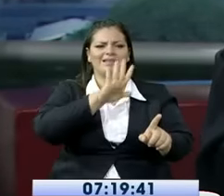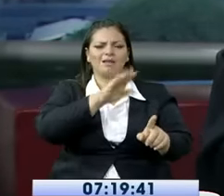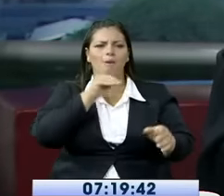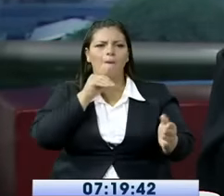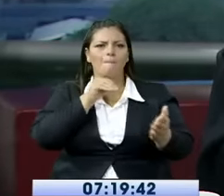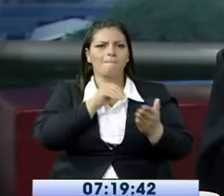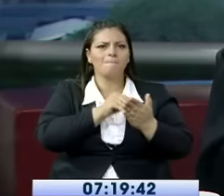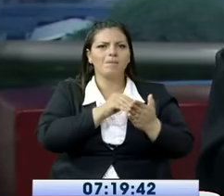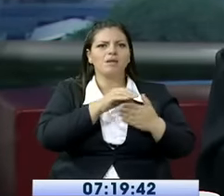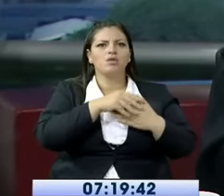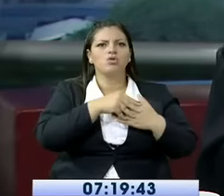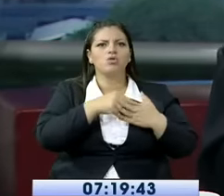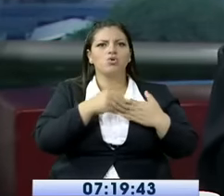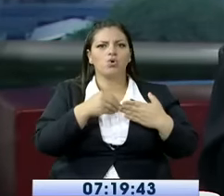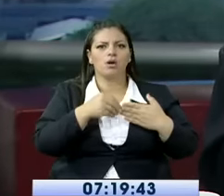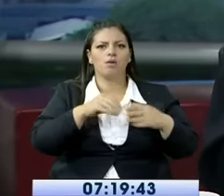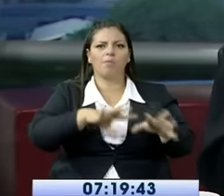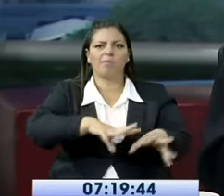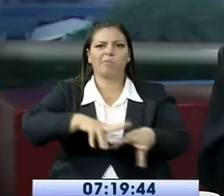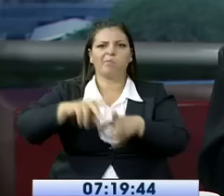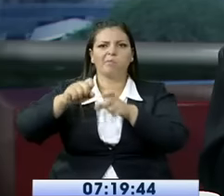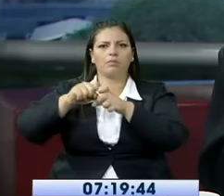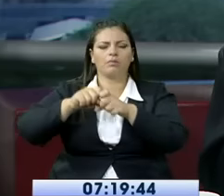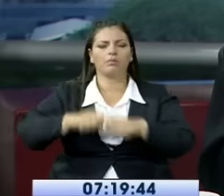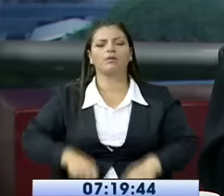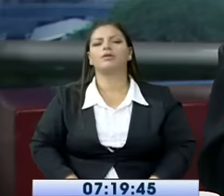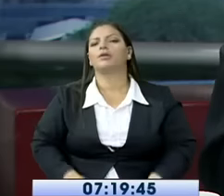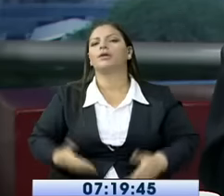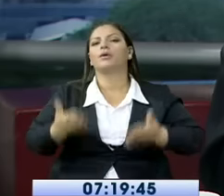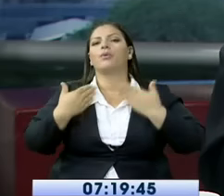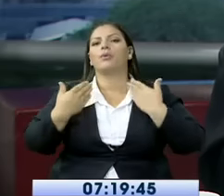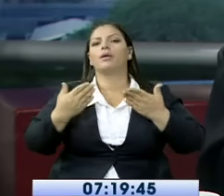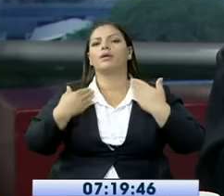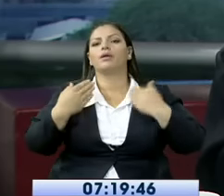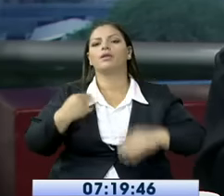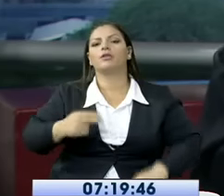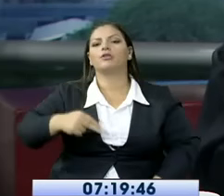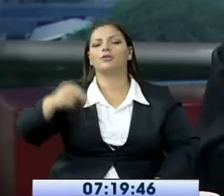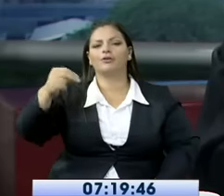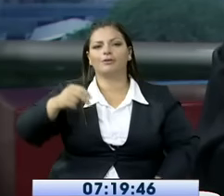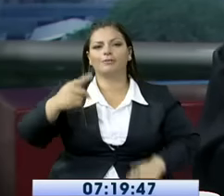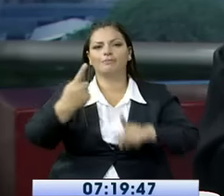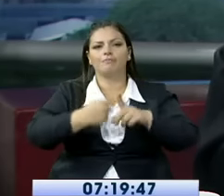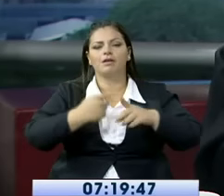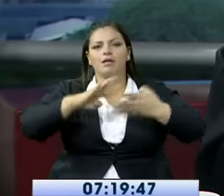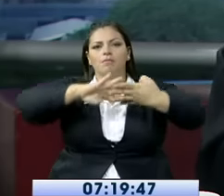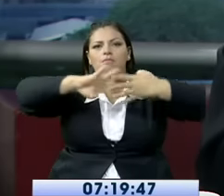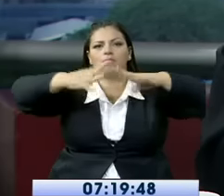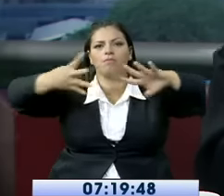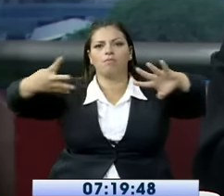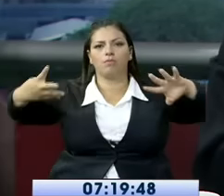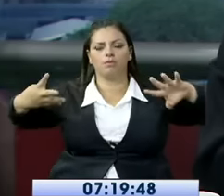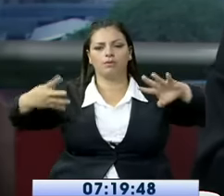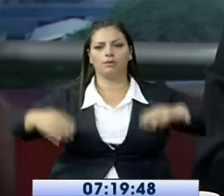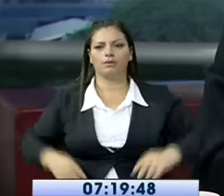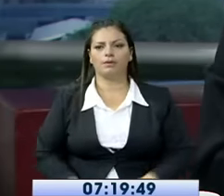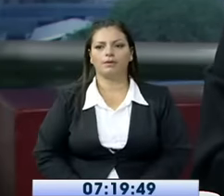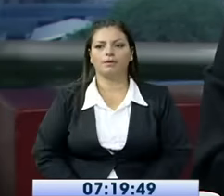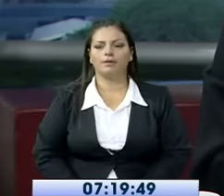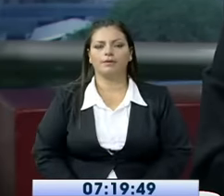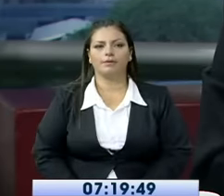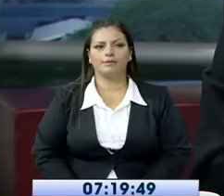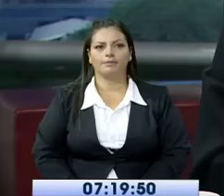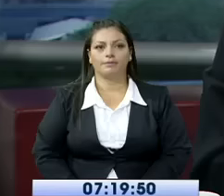el mercado de transferencia de víveres en Montebello, al noroeste de Guayaquil. Los comerciantes del lugar piden